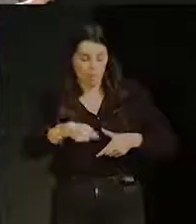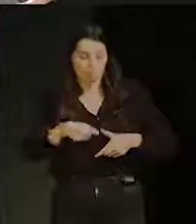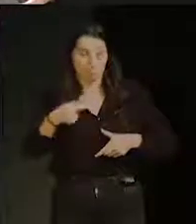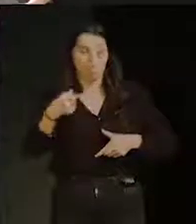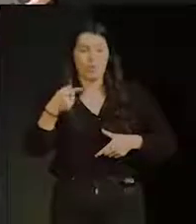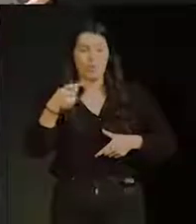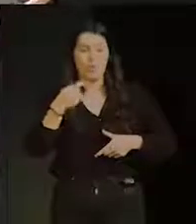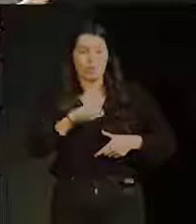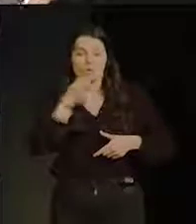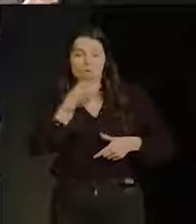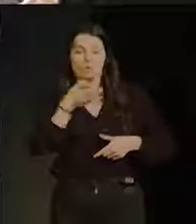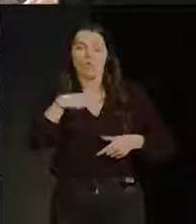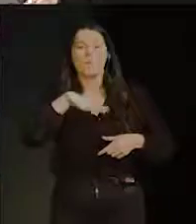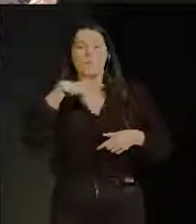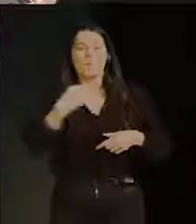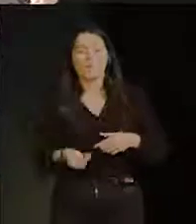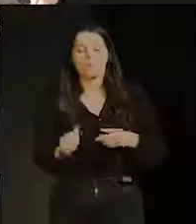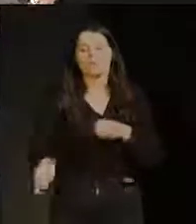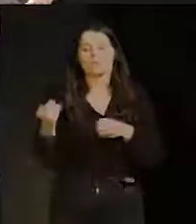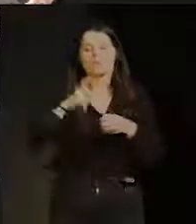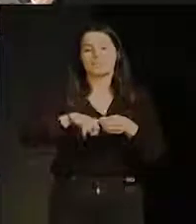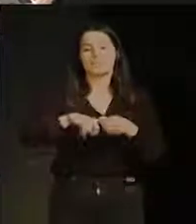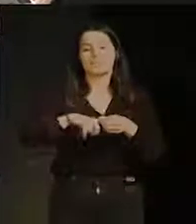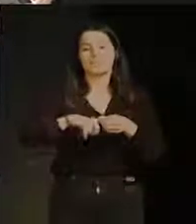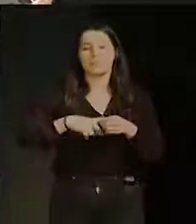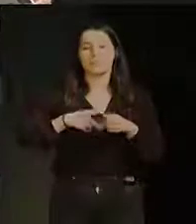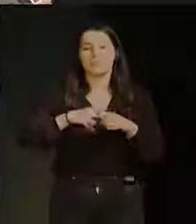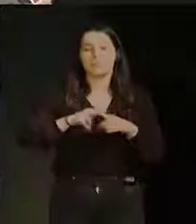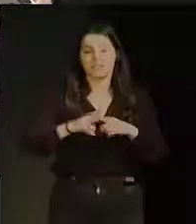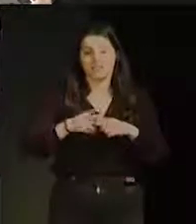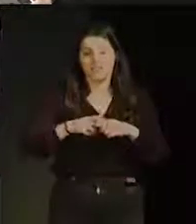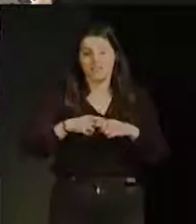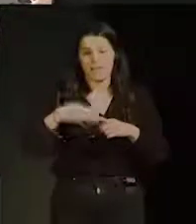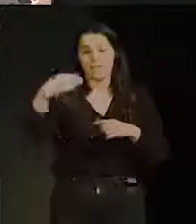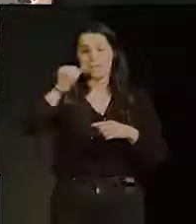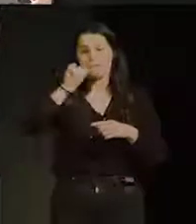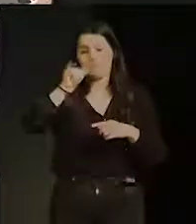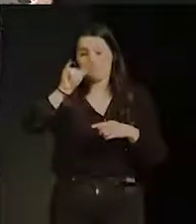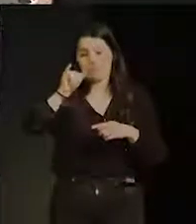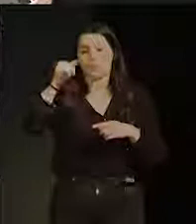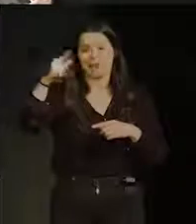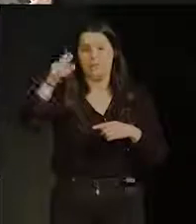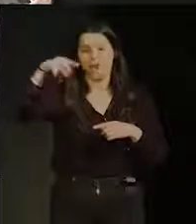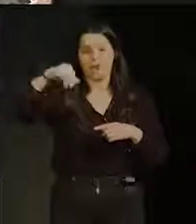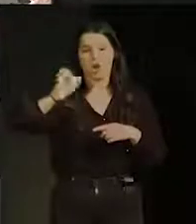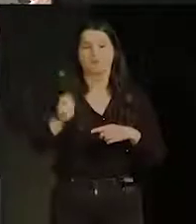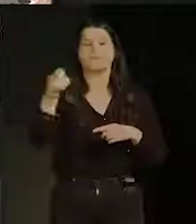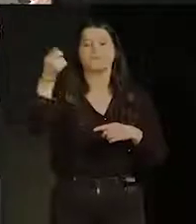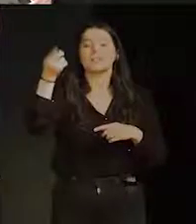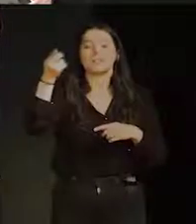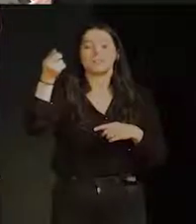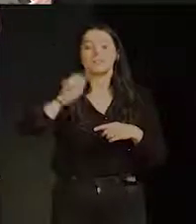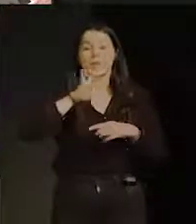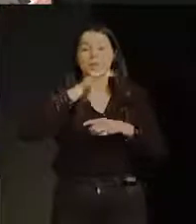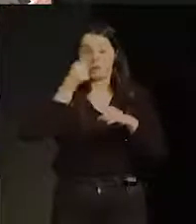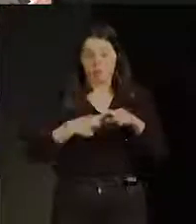podéis participar en el taller de Babilonia Teatri, que será en la sala Polifemo, en la misma sala donde el espectáculo de Janel, a las